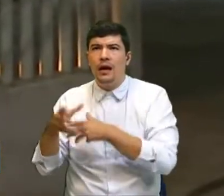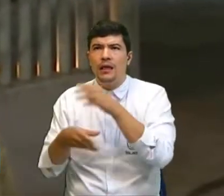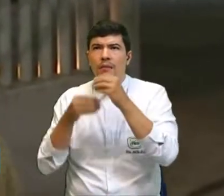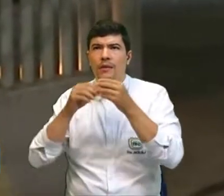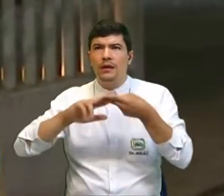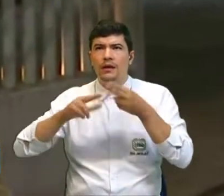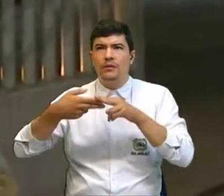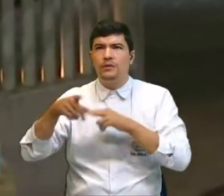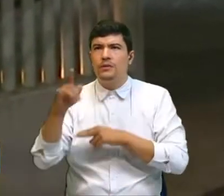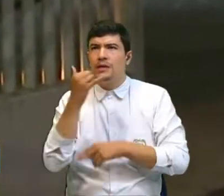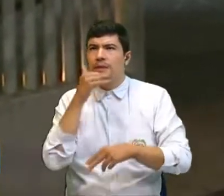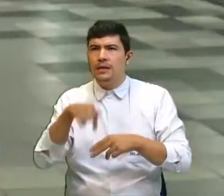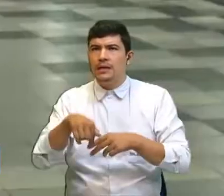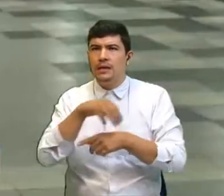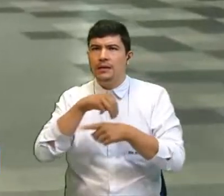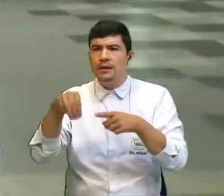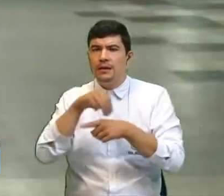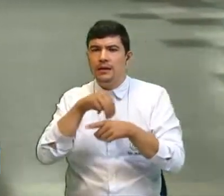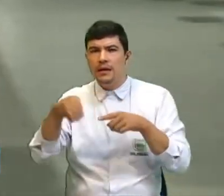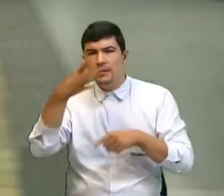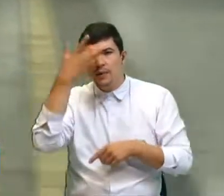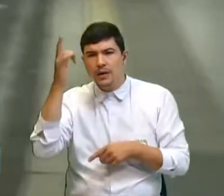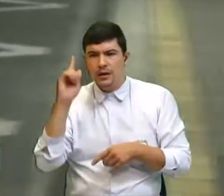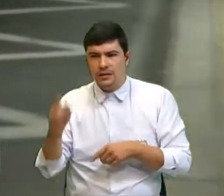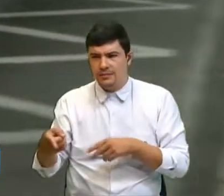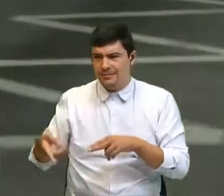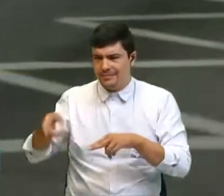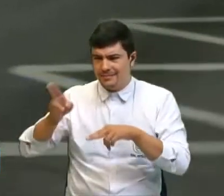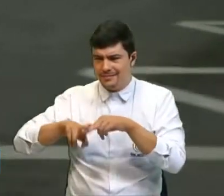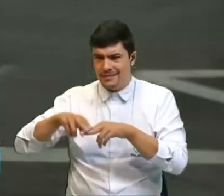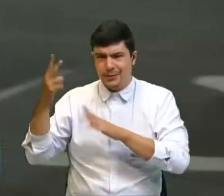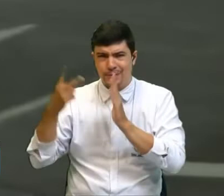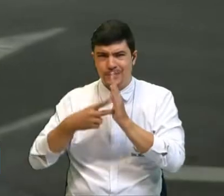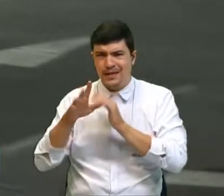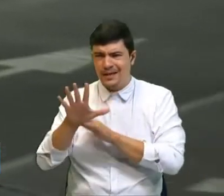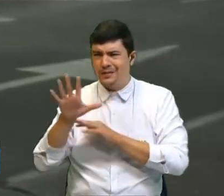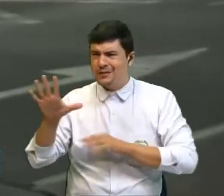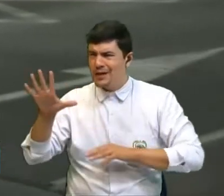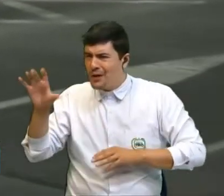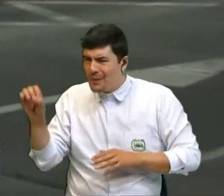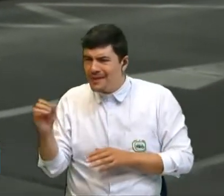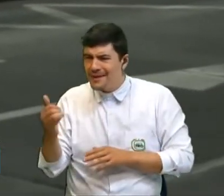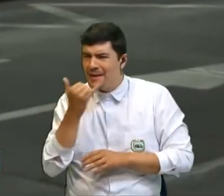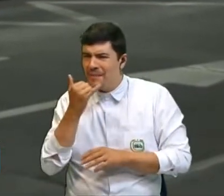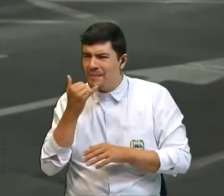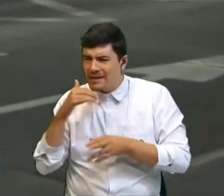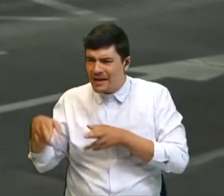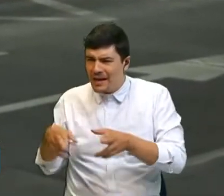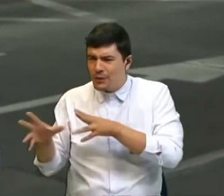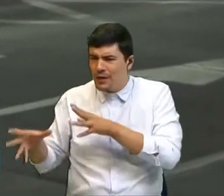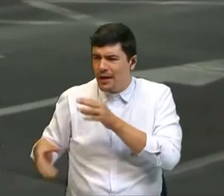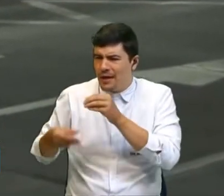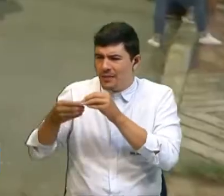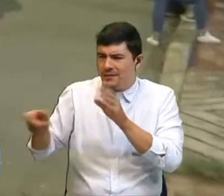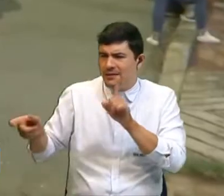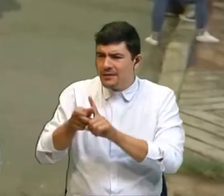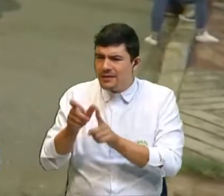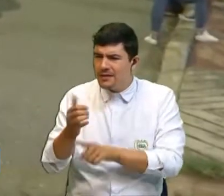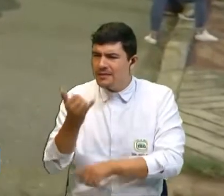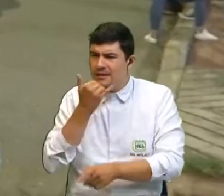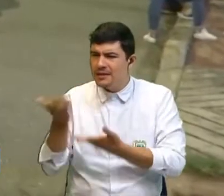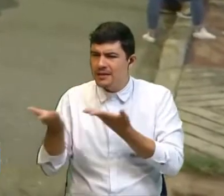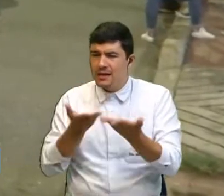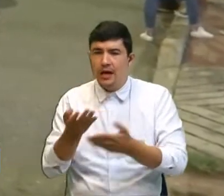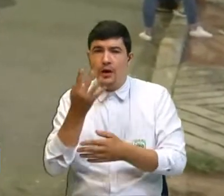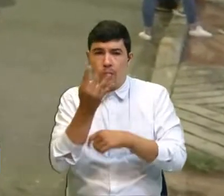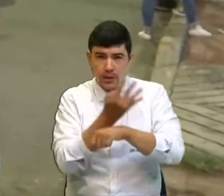lo que está pasando con metrolínea porque el cobro de la tarifa de 2.550 qué pasó con las rutas complementarias fueron cuatro horas